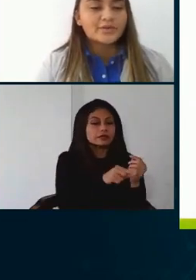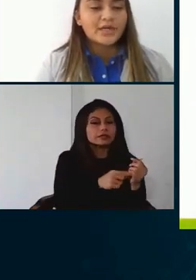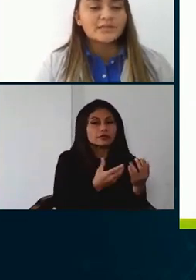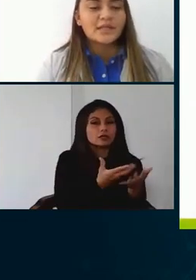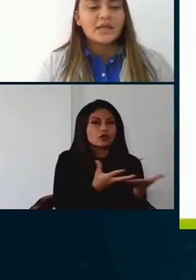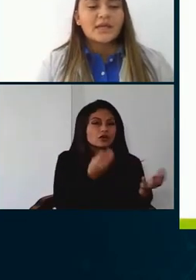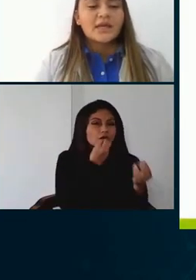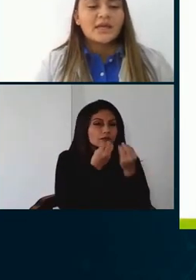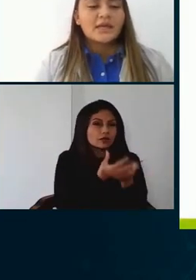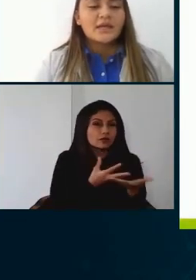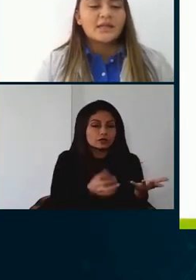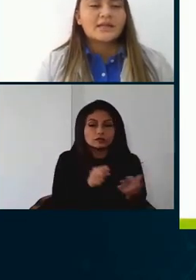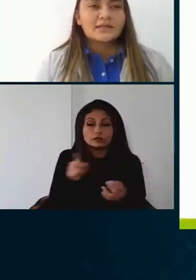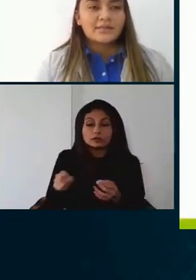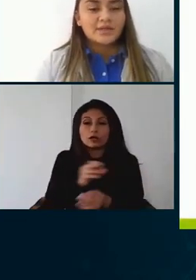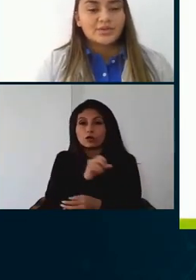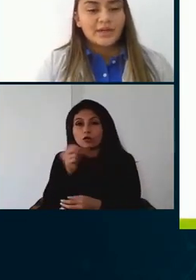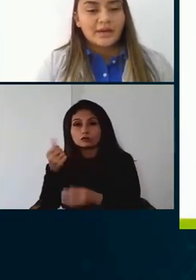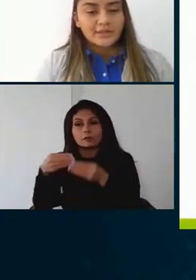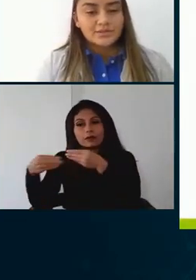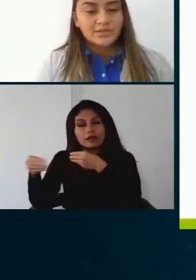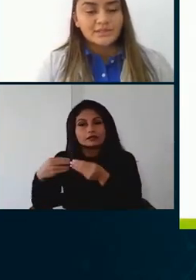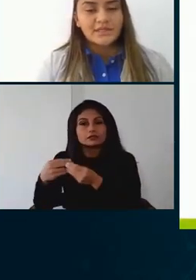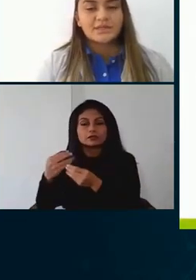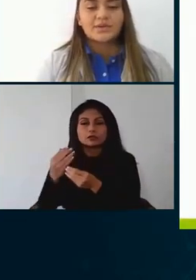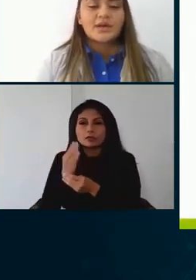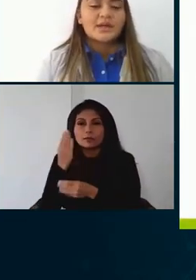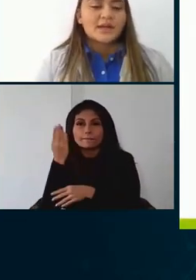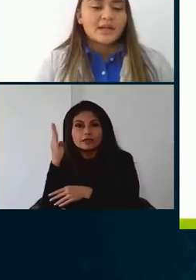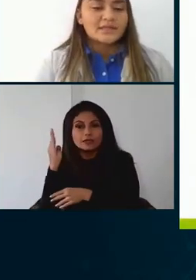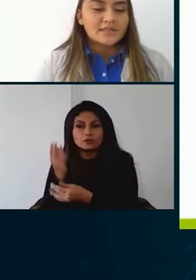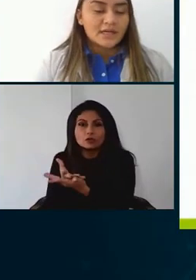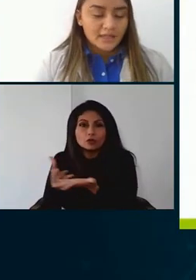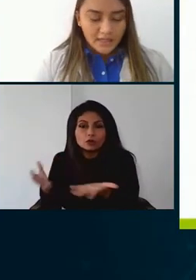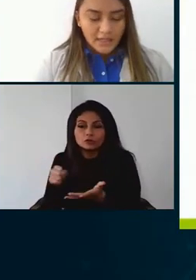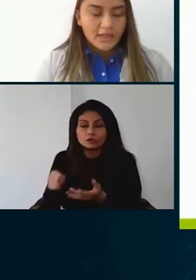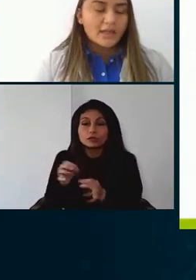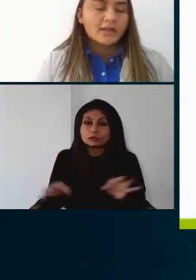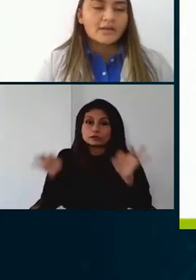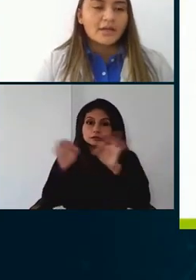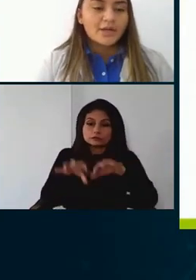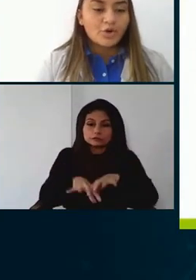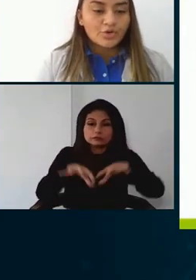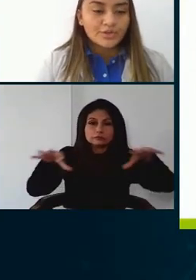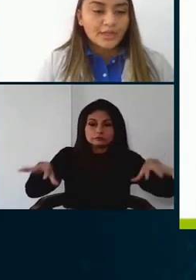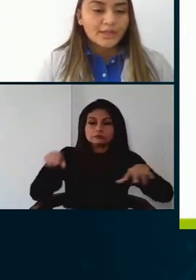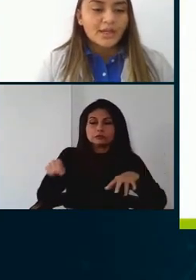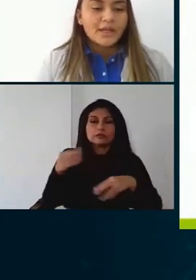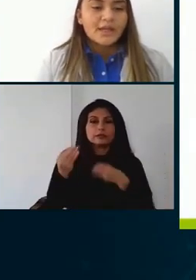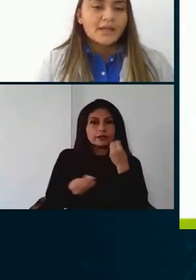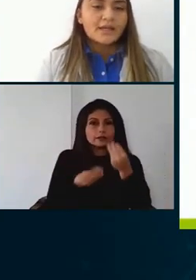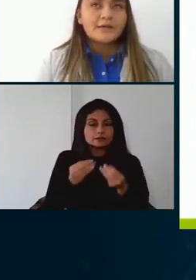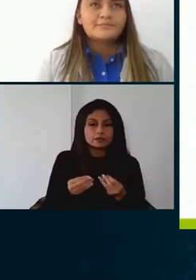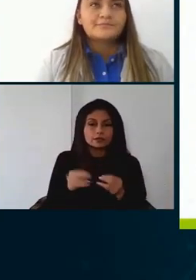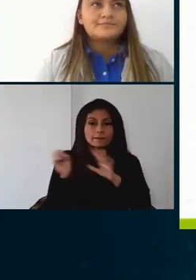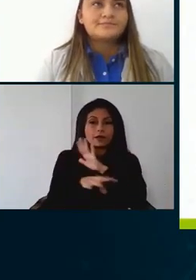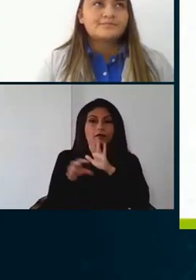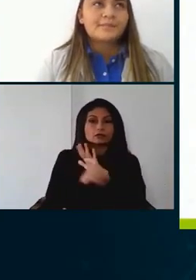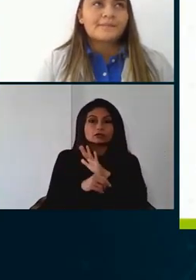súper importante, el tratamiento de la basura, ¿cierto? Realizar en orden,